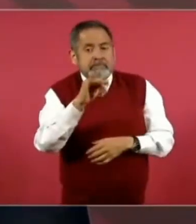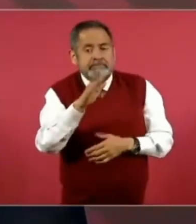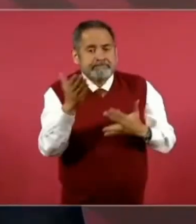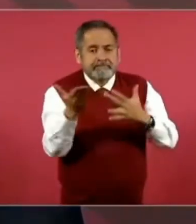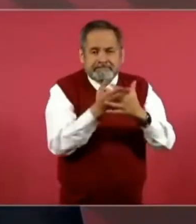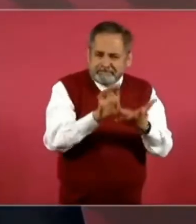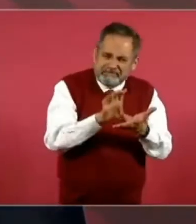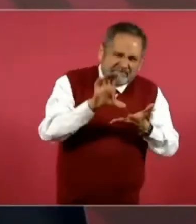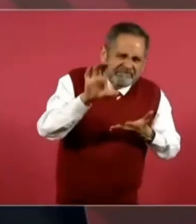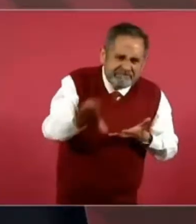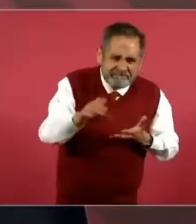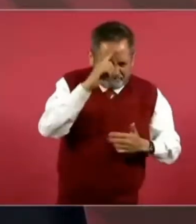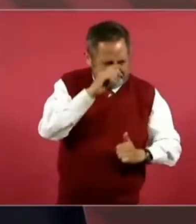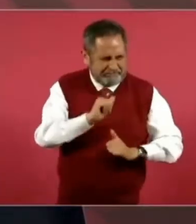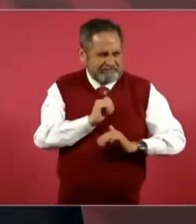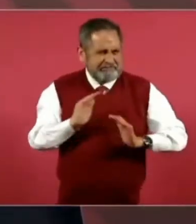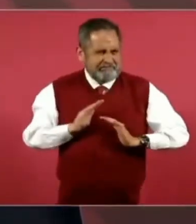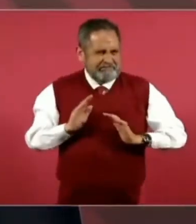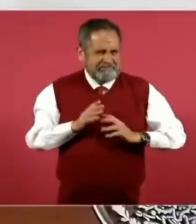Gasto militar